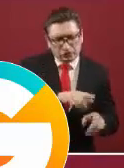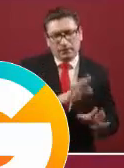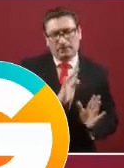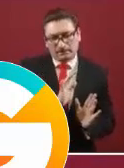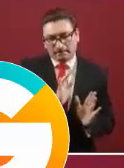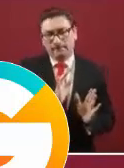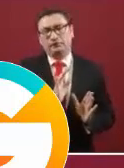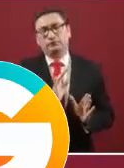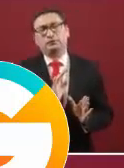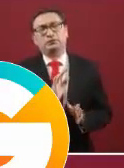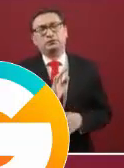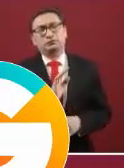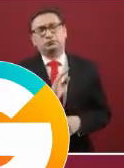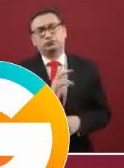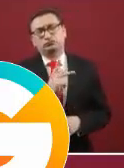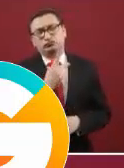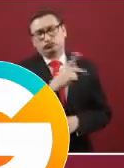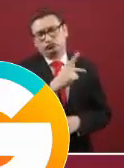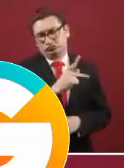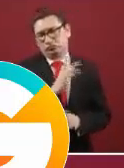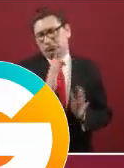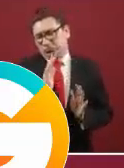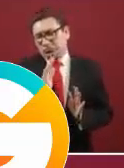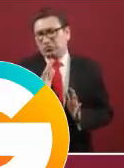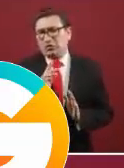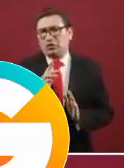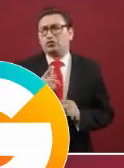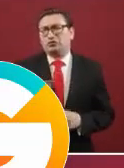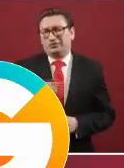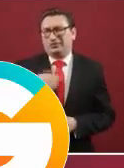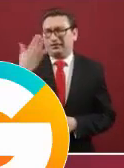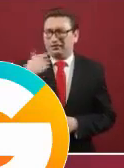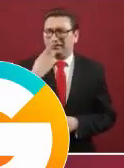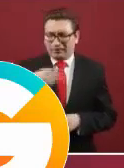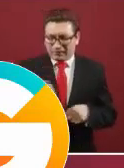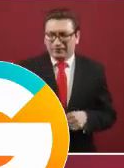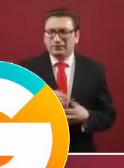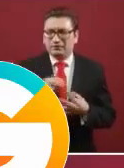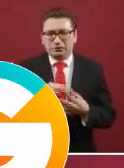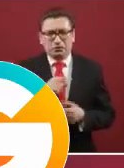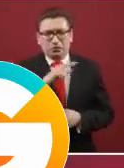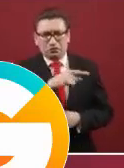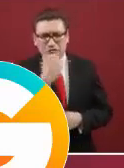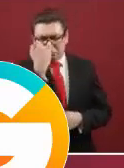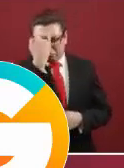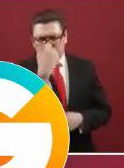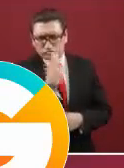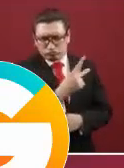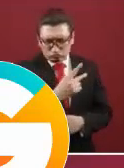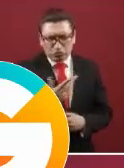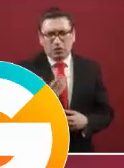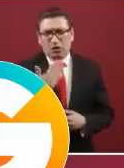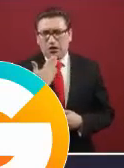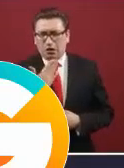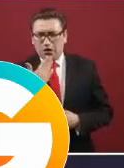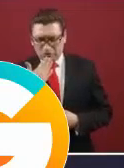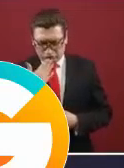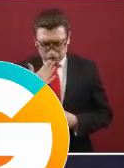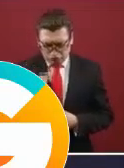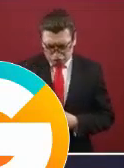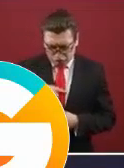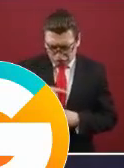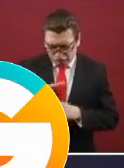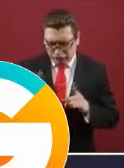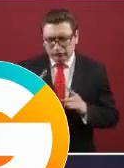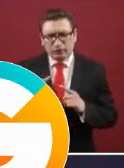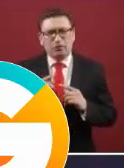y eso es, lo hemos dicho aquí, bueno que haya definiciones, que no haya